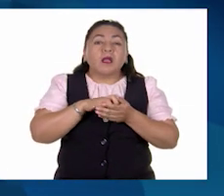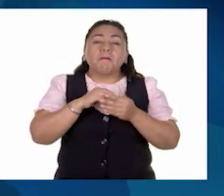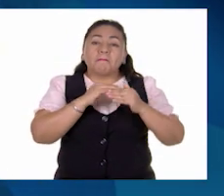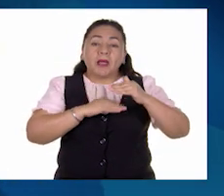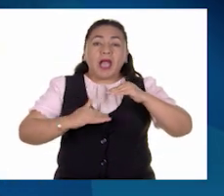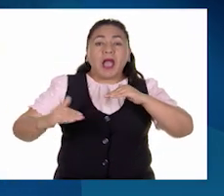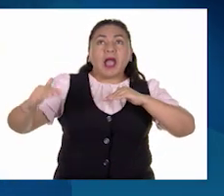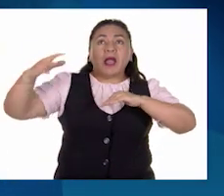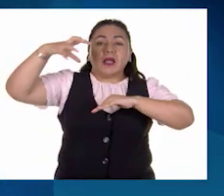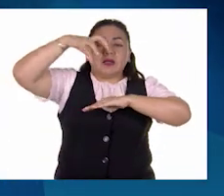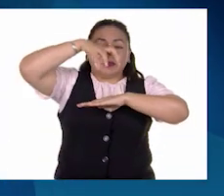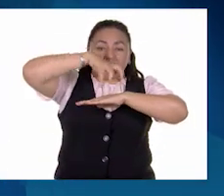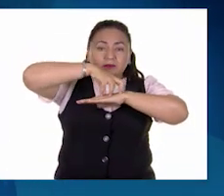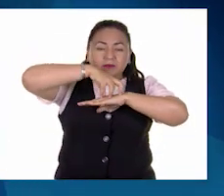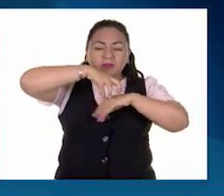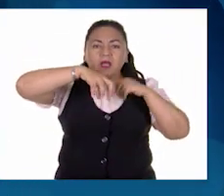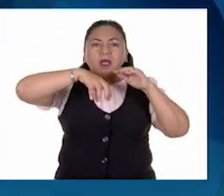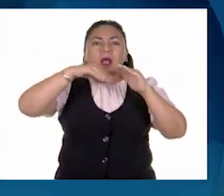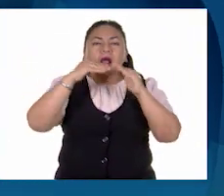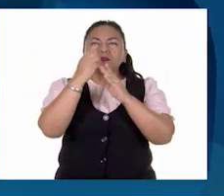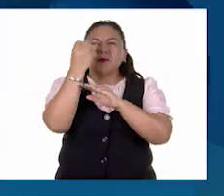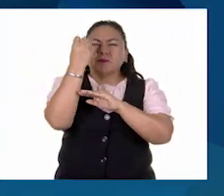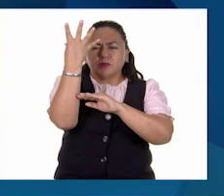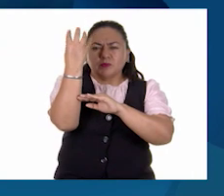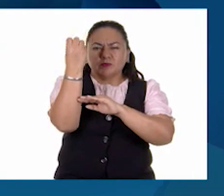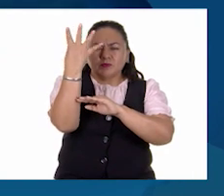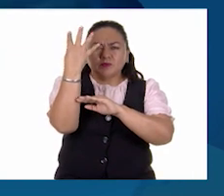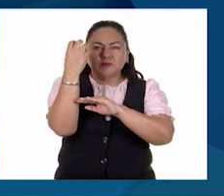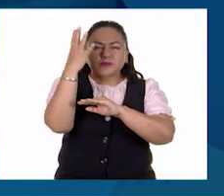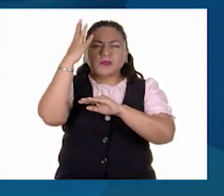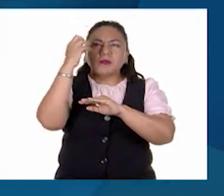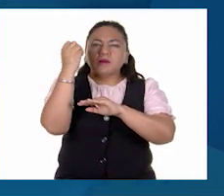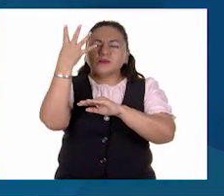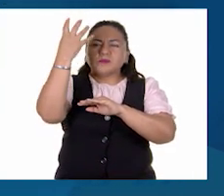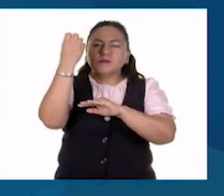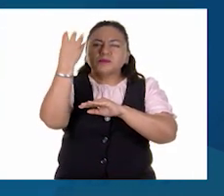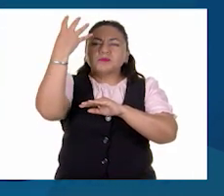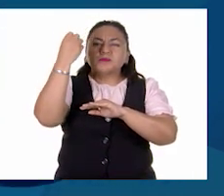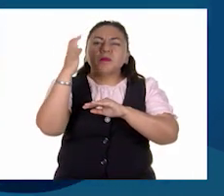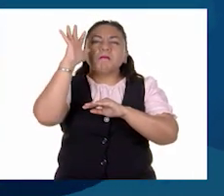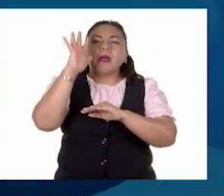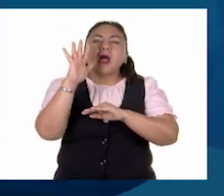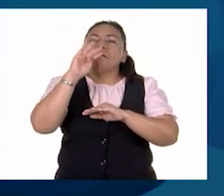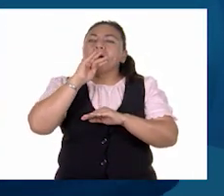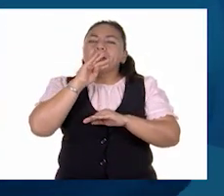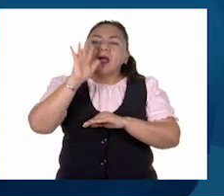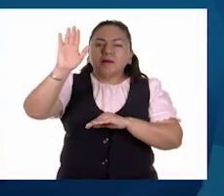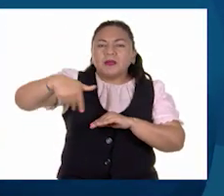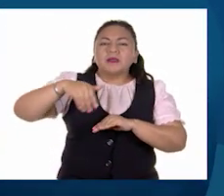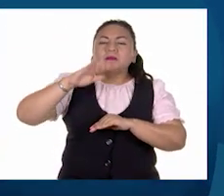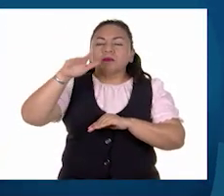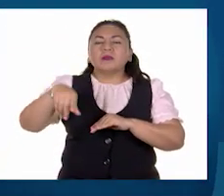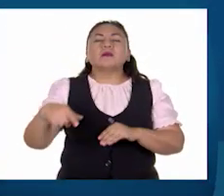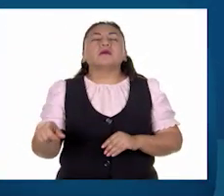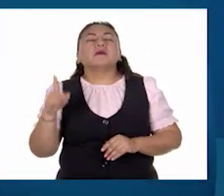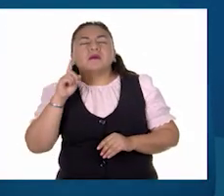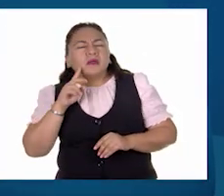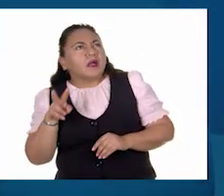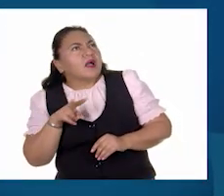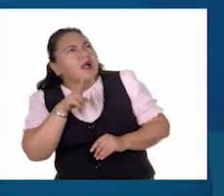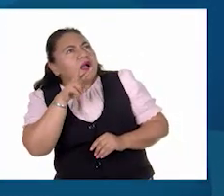loma está encendida una casa y pestañea en la sombra como una madre que llama. Blancanieve